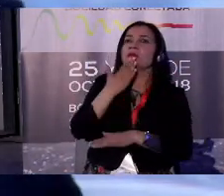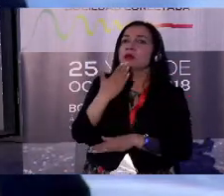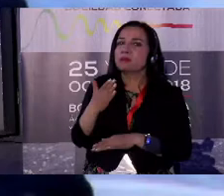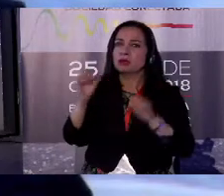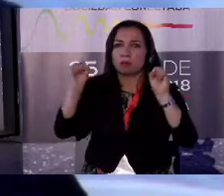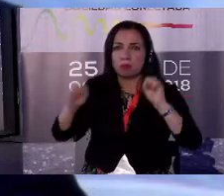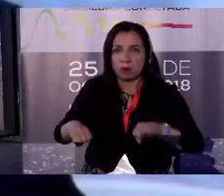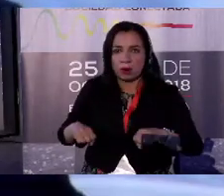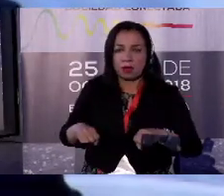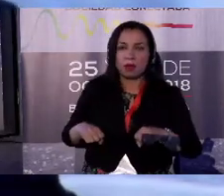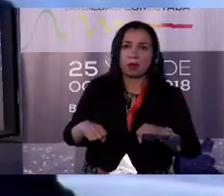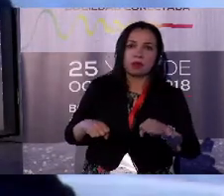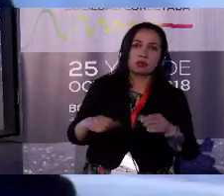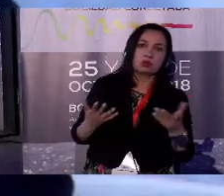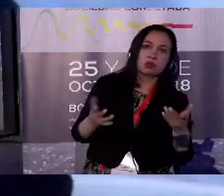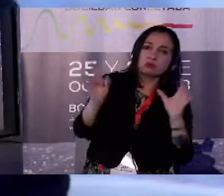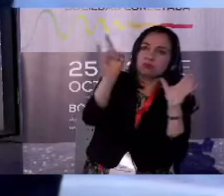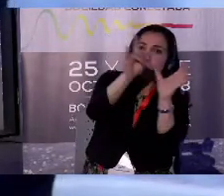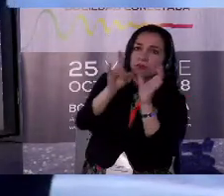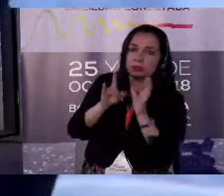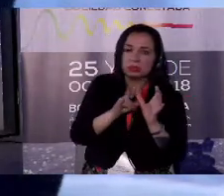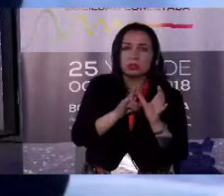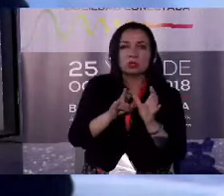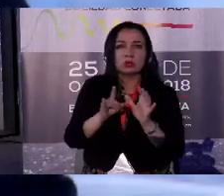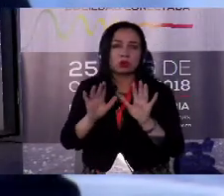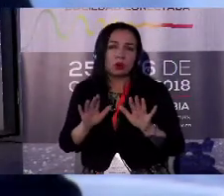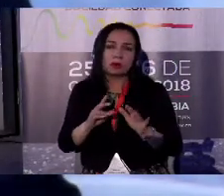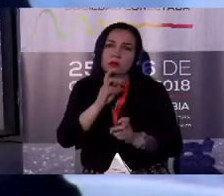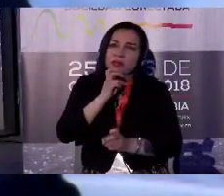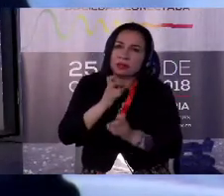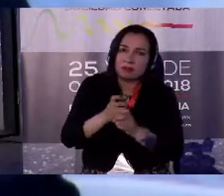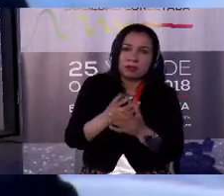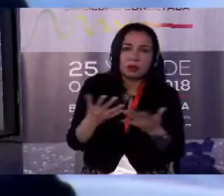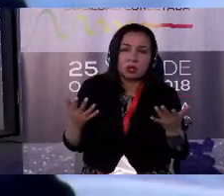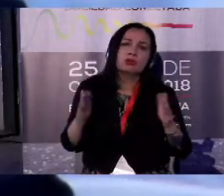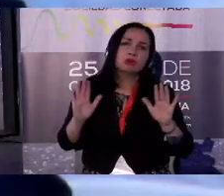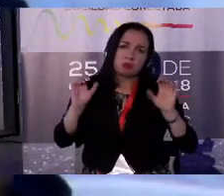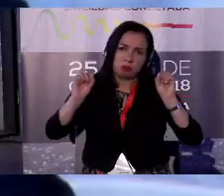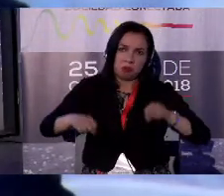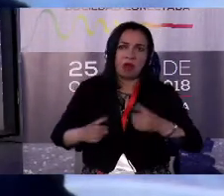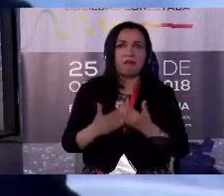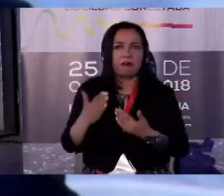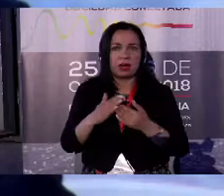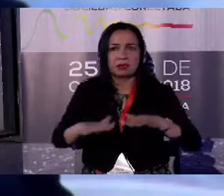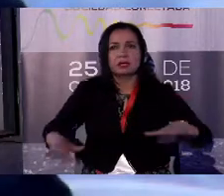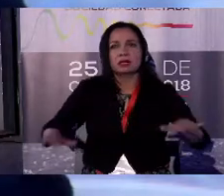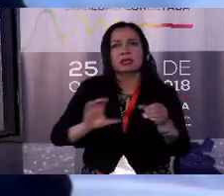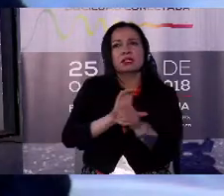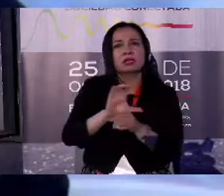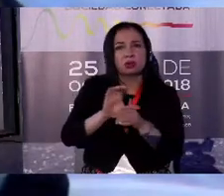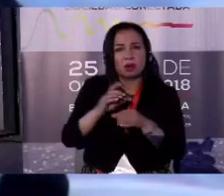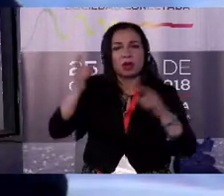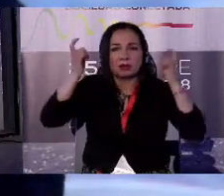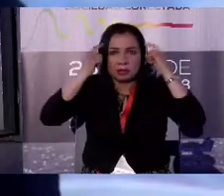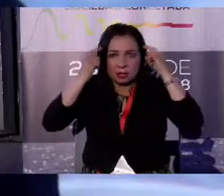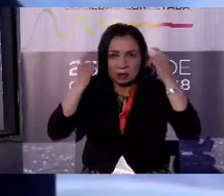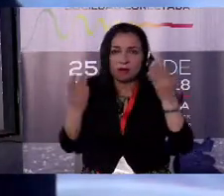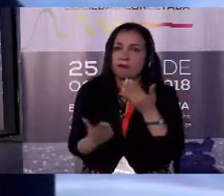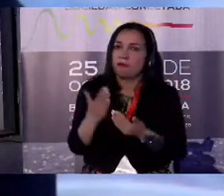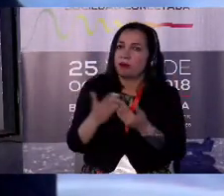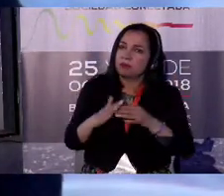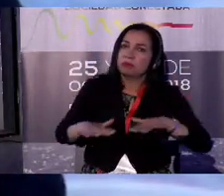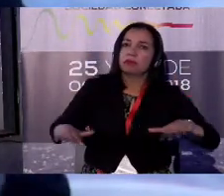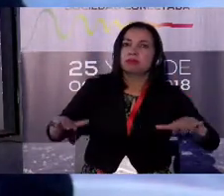eso, para que tampoco esa habilitación sea onerosa, si no, no va a haber tampoco ciudades inteligentes. Las ciudades van a tener que facilitar ductos, van a tener que tener